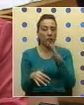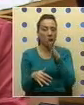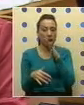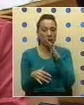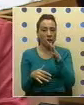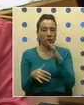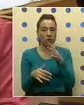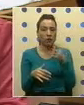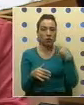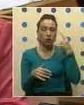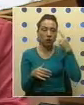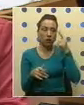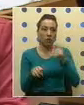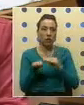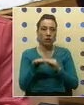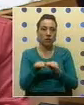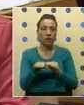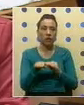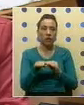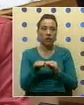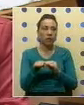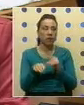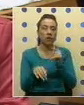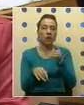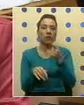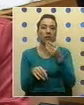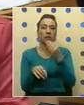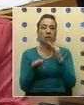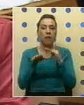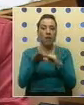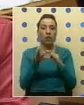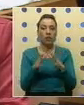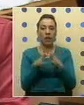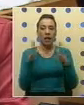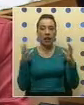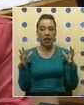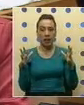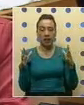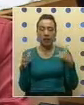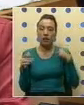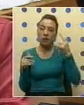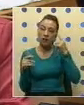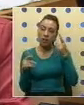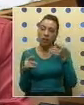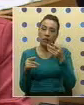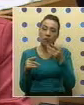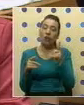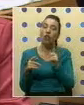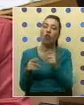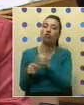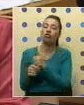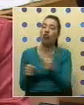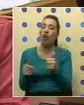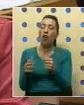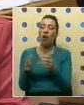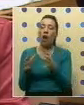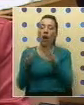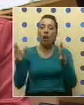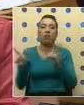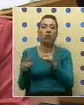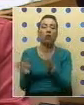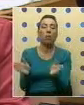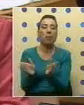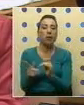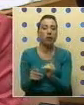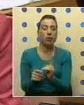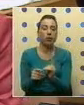que eso favorece, pero también favorece a los grandes, esencialmente, y no a los pequeños. Entonces yo creo que aquí